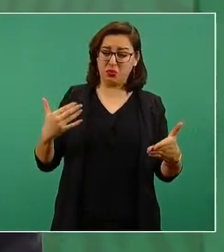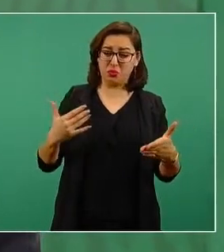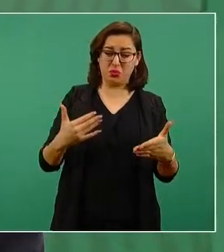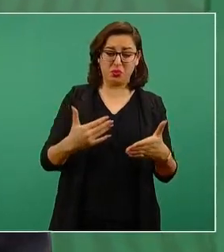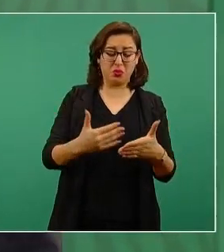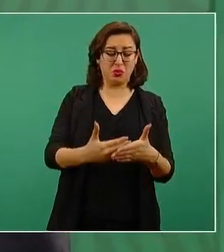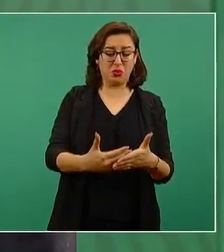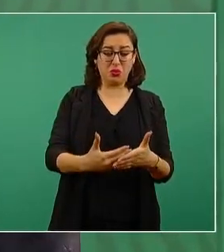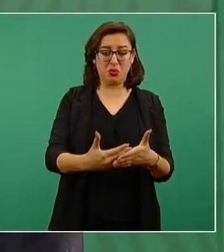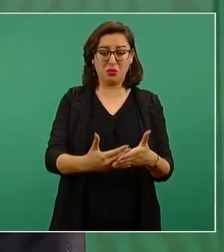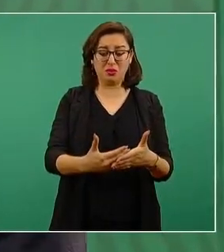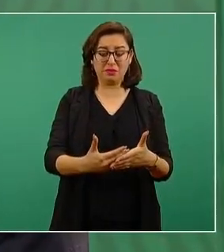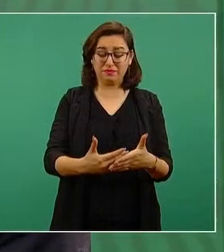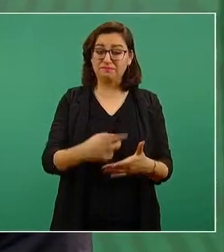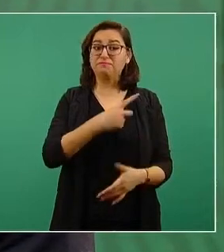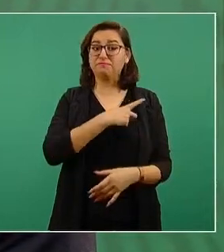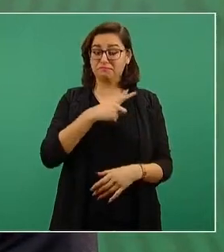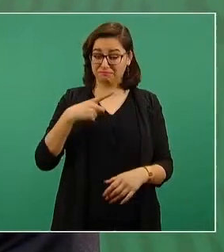que subrayarlo,